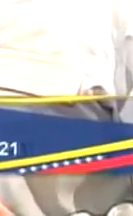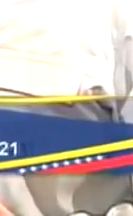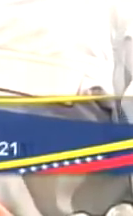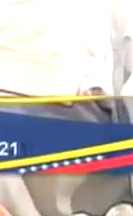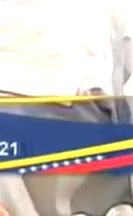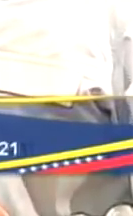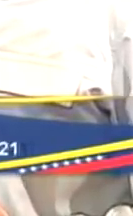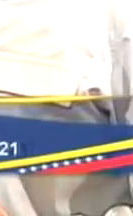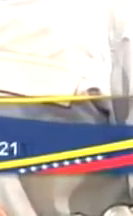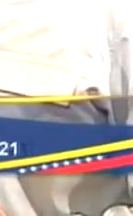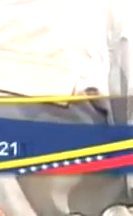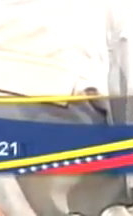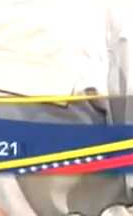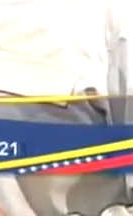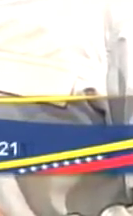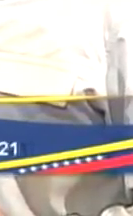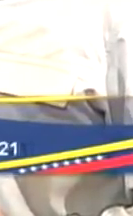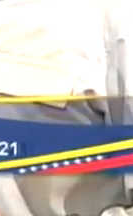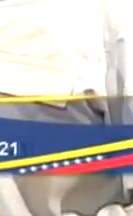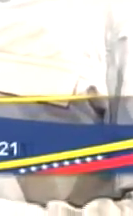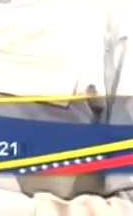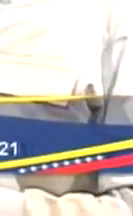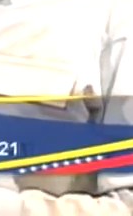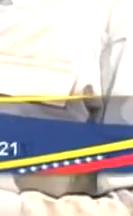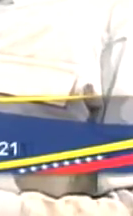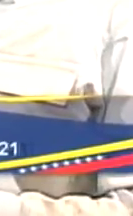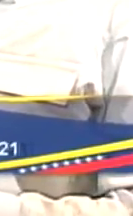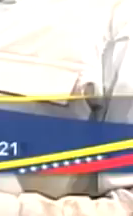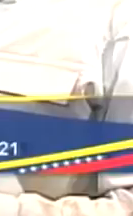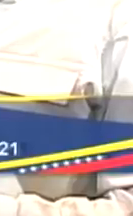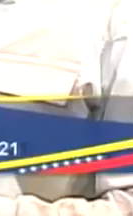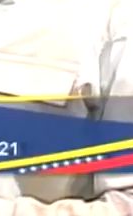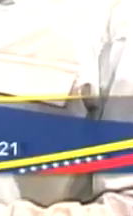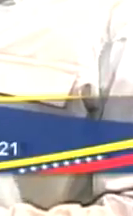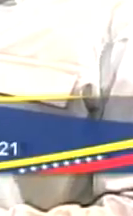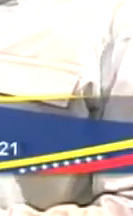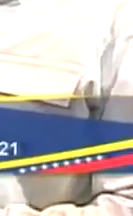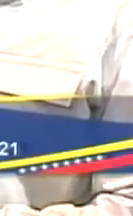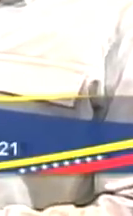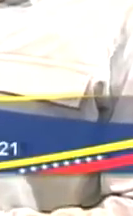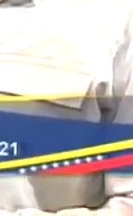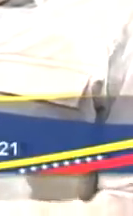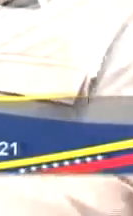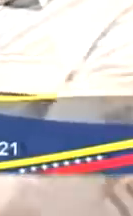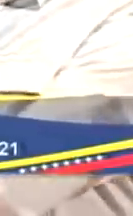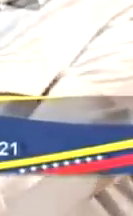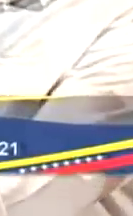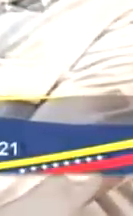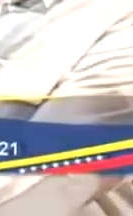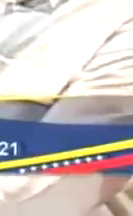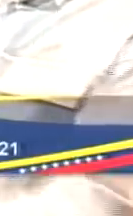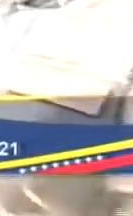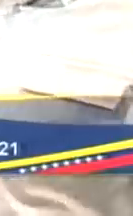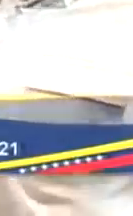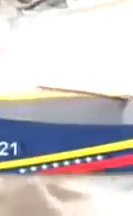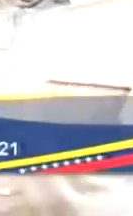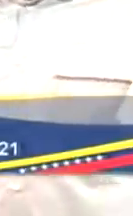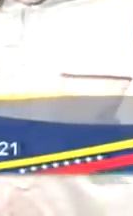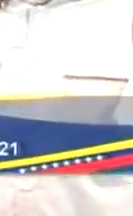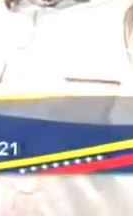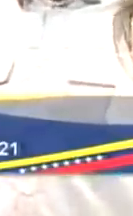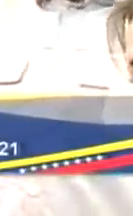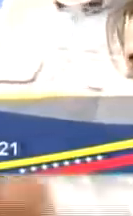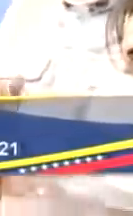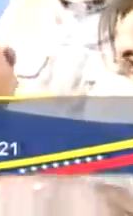entre equipos médicos recuperados por la clase obrera, así lo destacaba la ministra Gabriela Jiménez. Comparte a esta